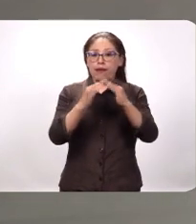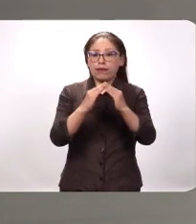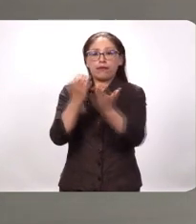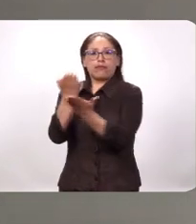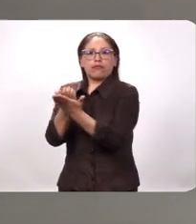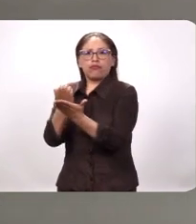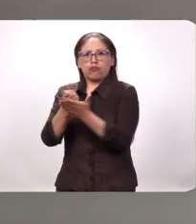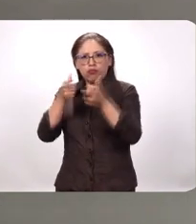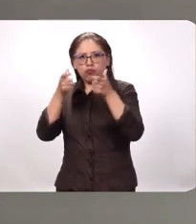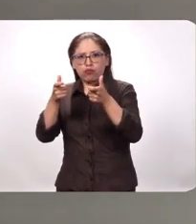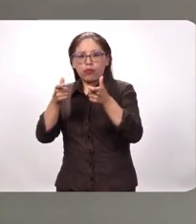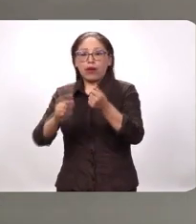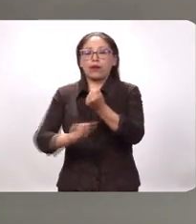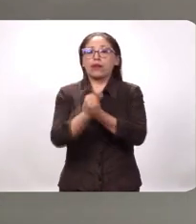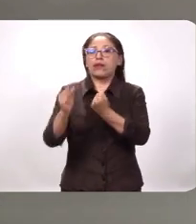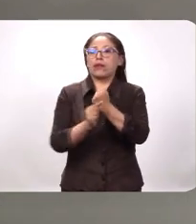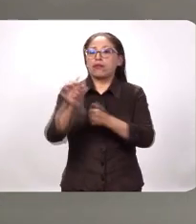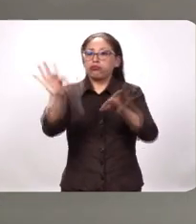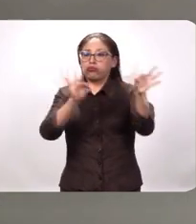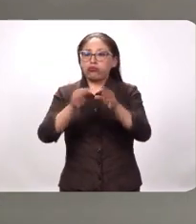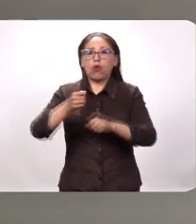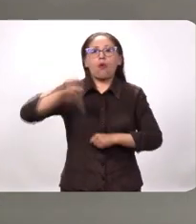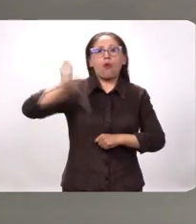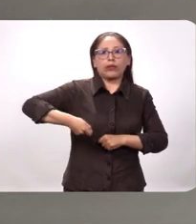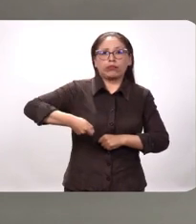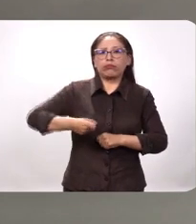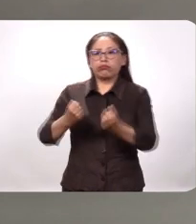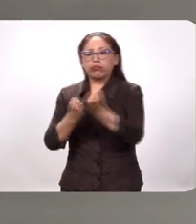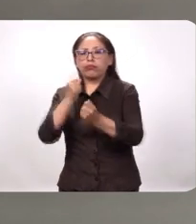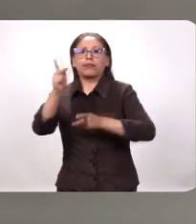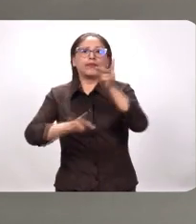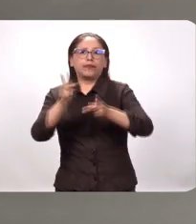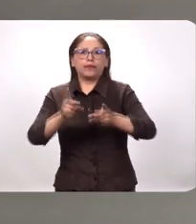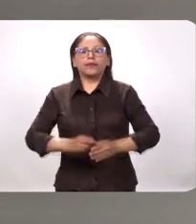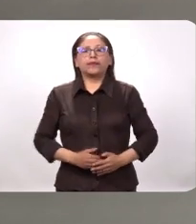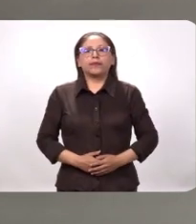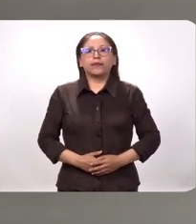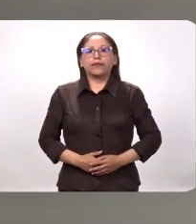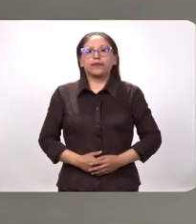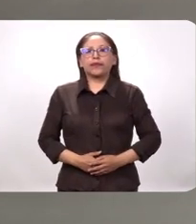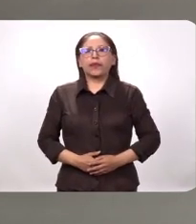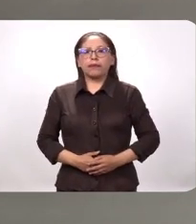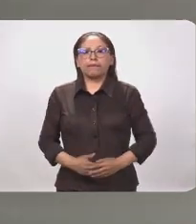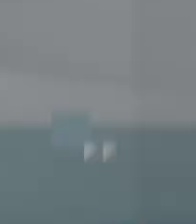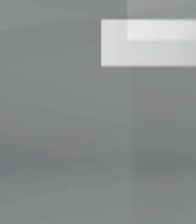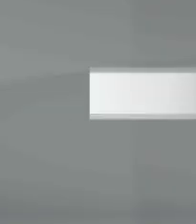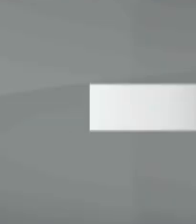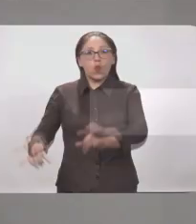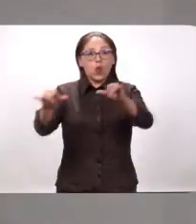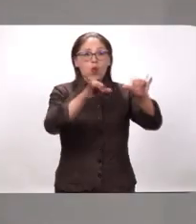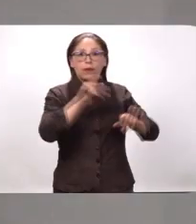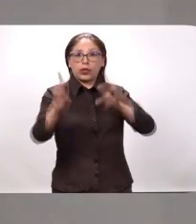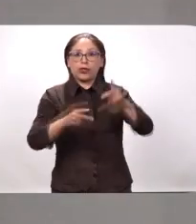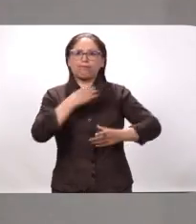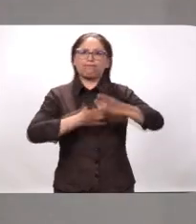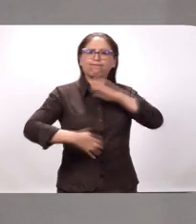reales, catastral y financiero. Garantizar el nombramiento oportuno de jueces y personal de apoyo.